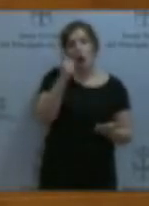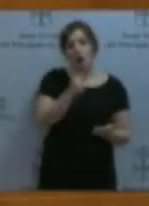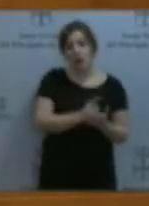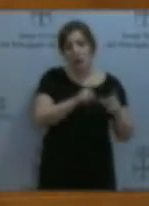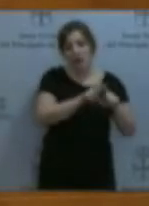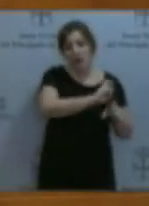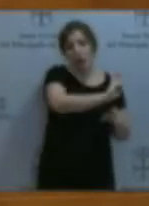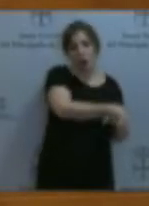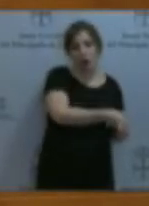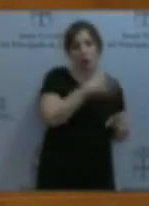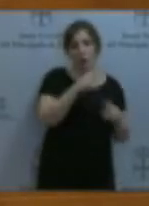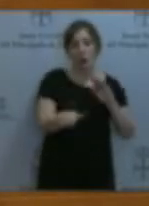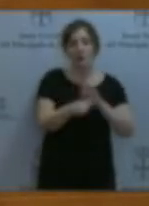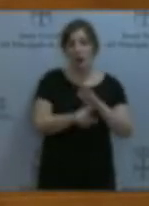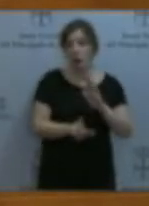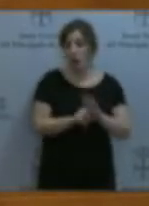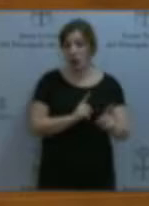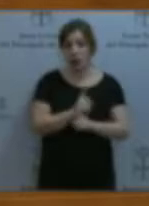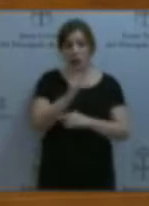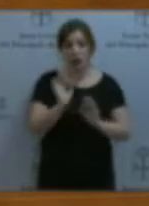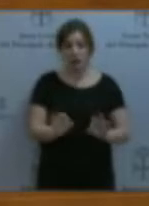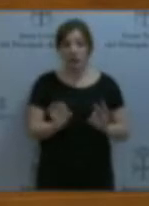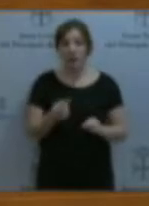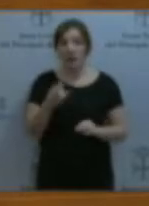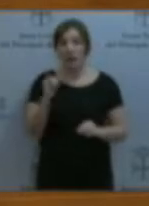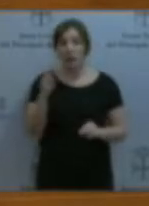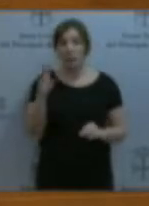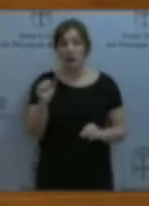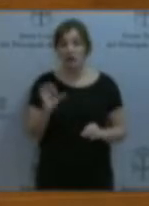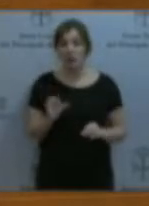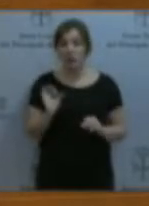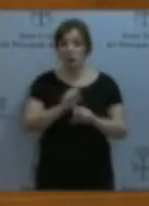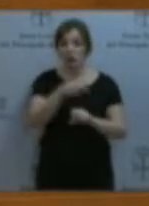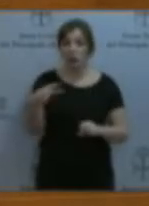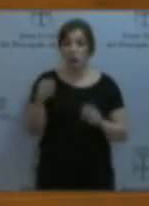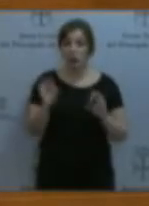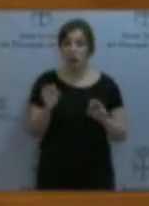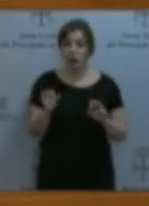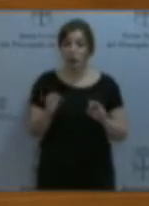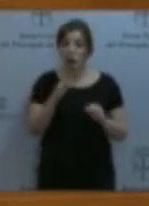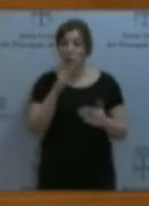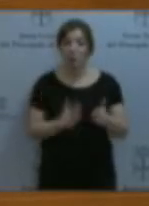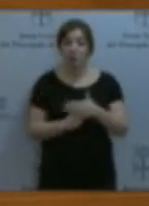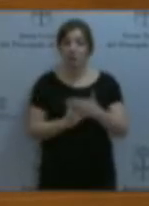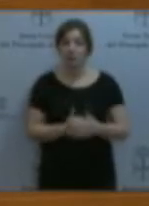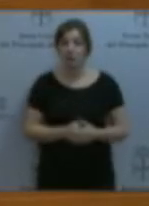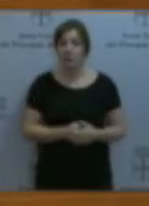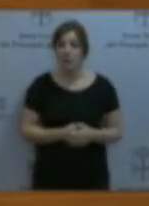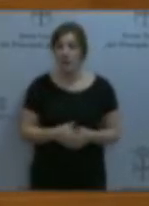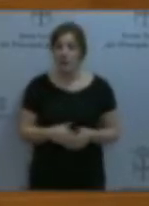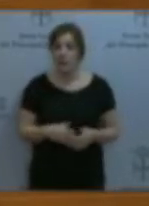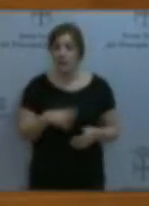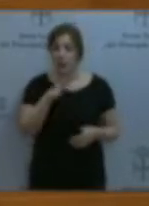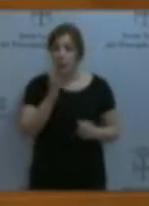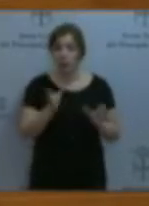en un flagrante fraude de ley. La misma Gispasa, cuya disolución ha quedado ahora empantanada por el paso atrás del